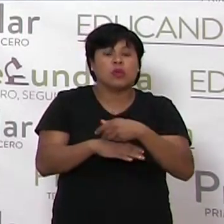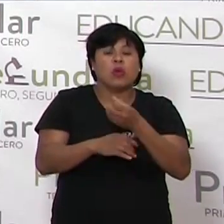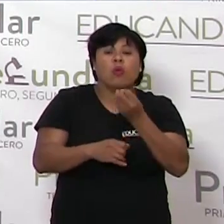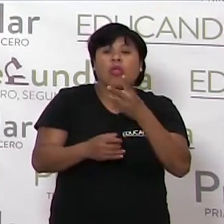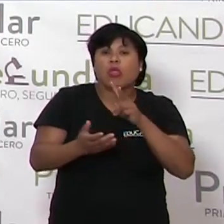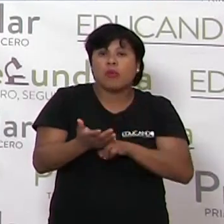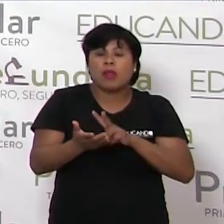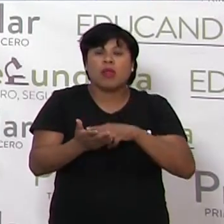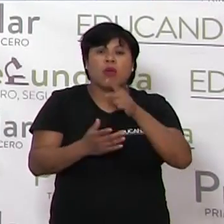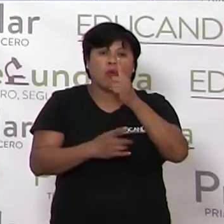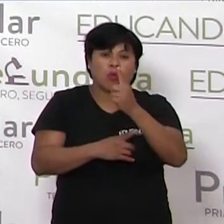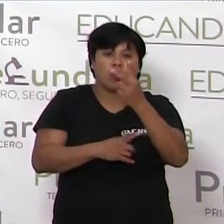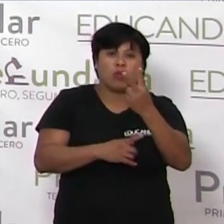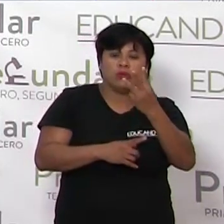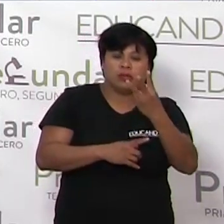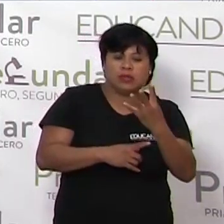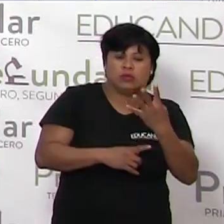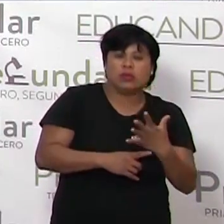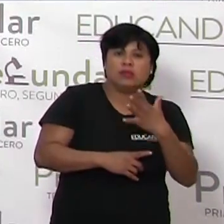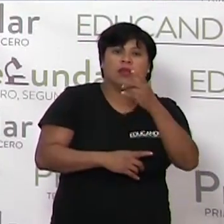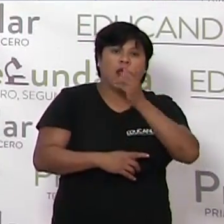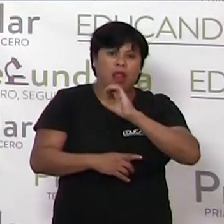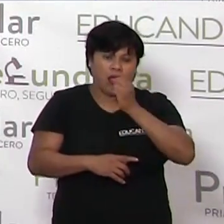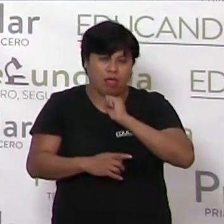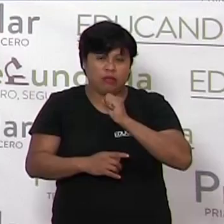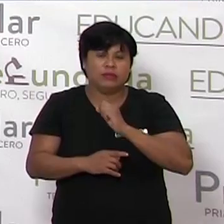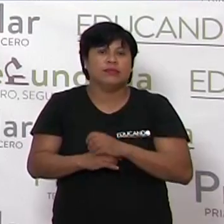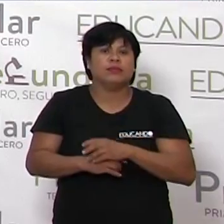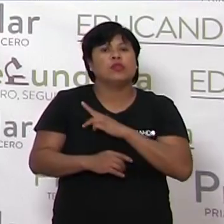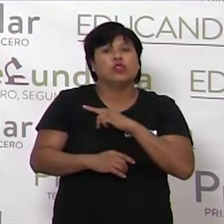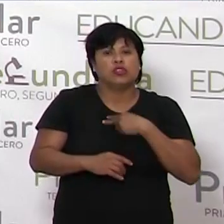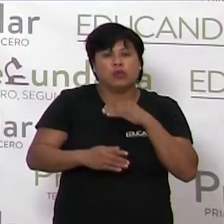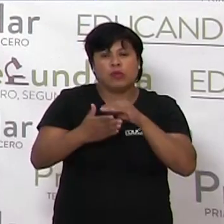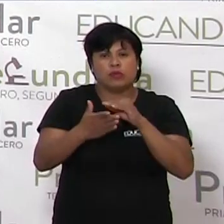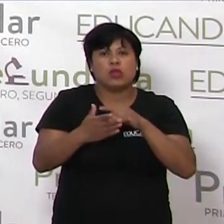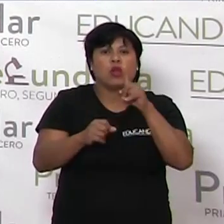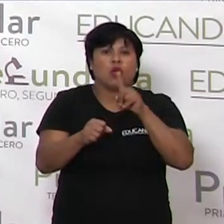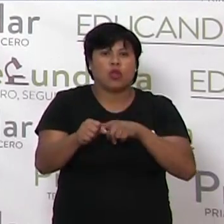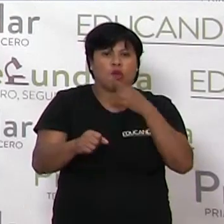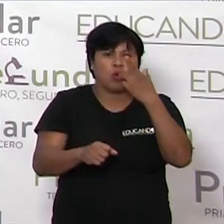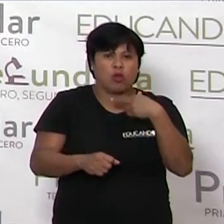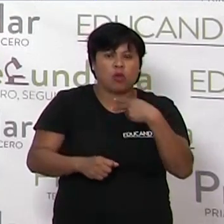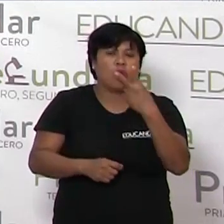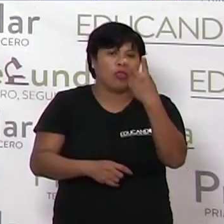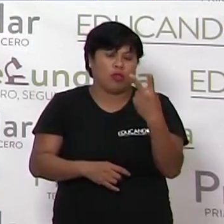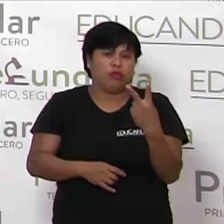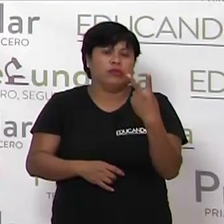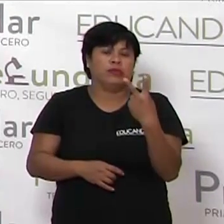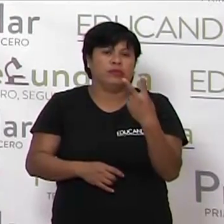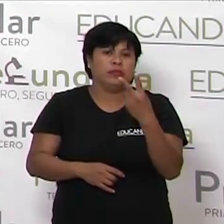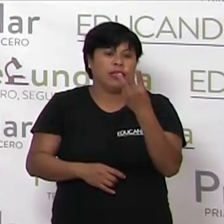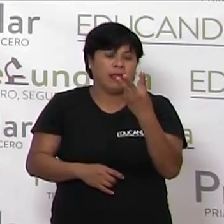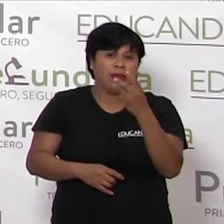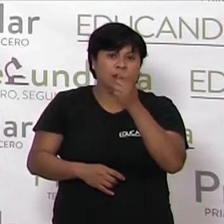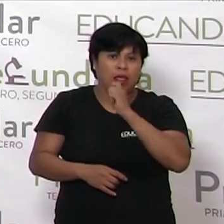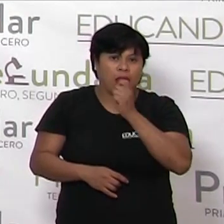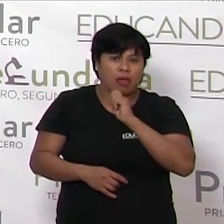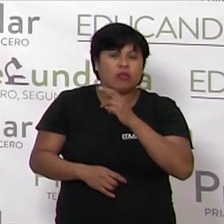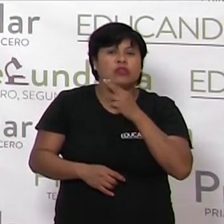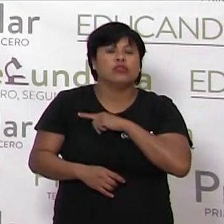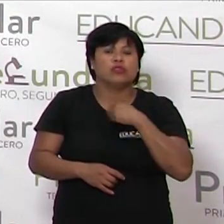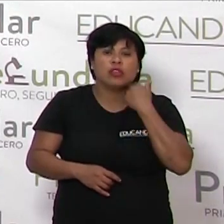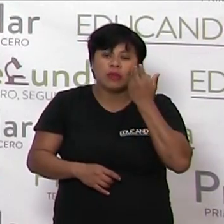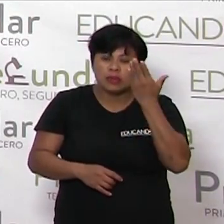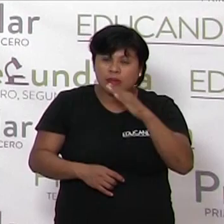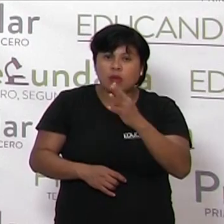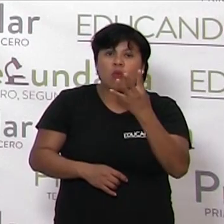son, cuánto cuesta un helado, 2 helados, 3 helados, etc. Vamos a ponerlo ya con rojo, sí, que estamos 2, 3